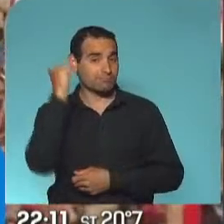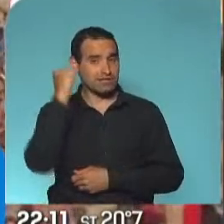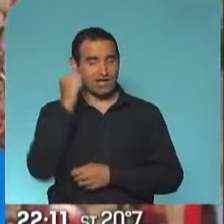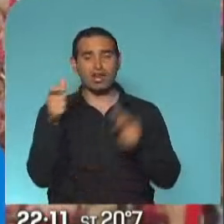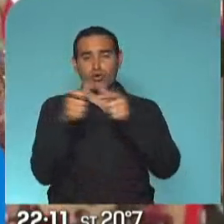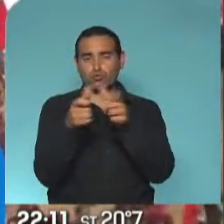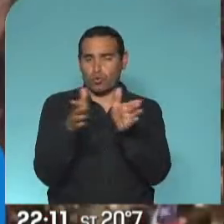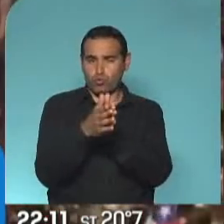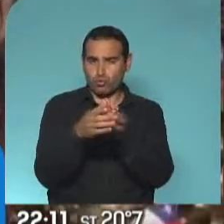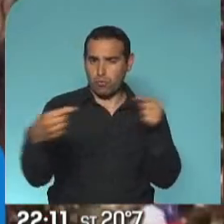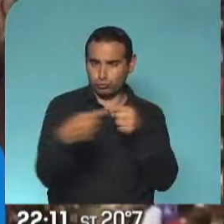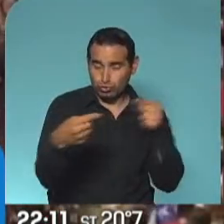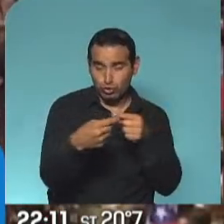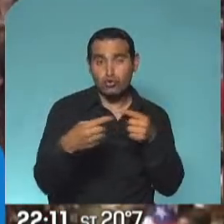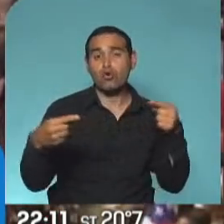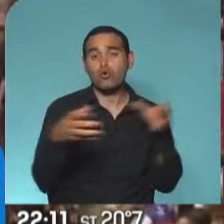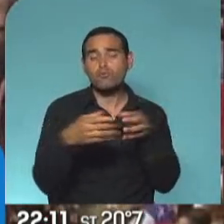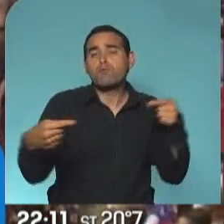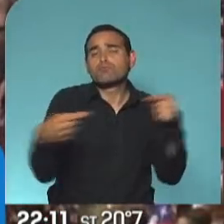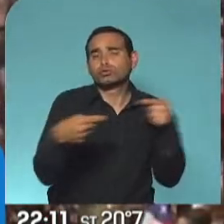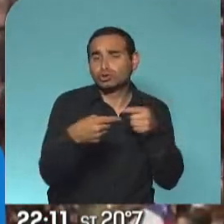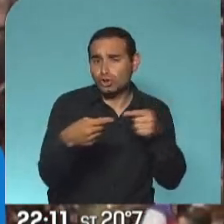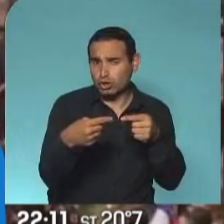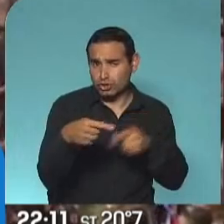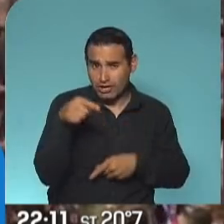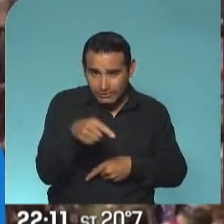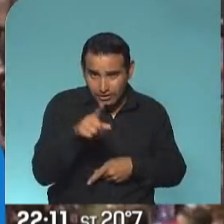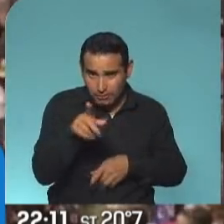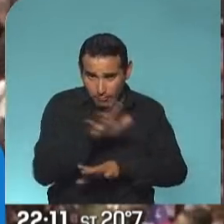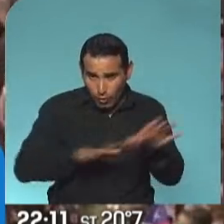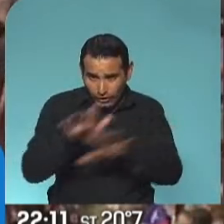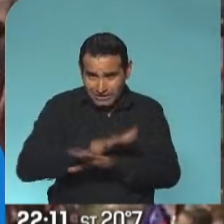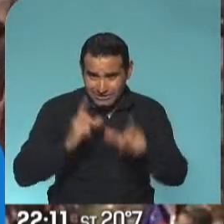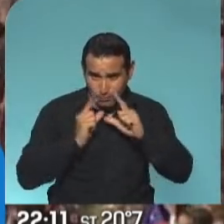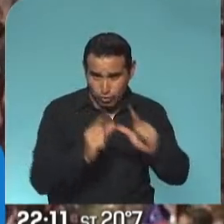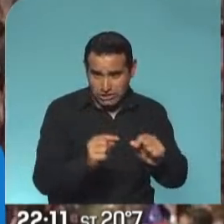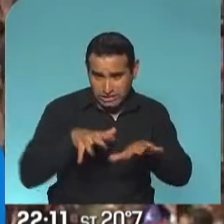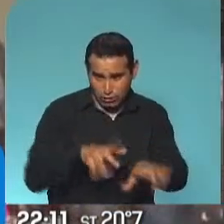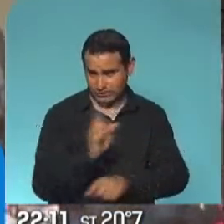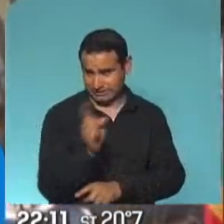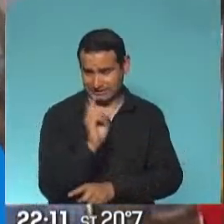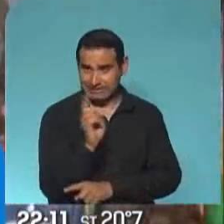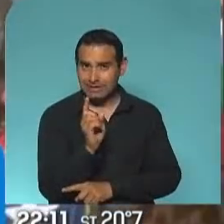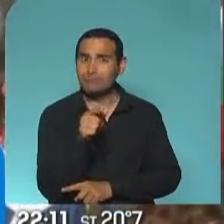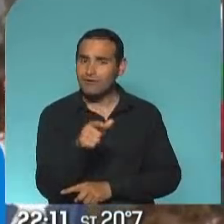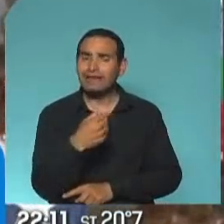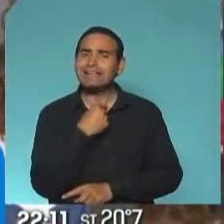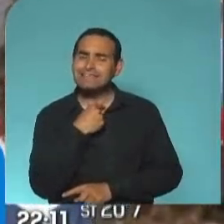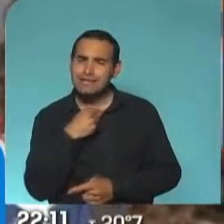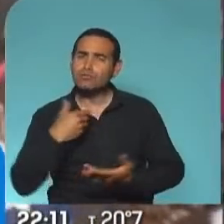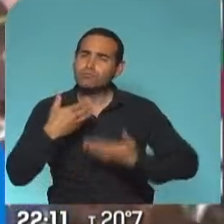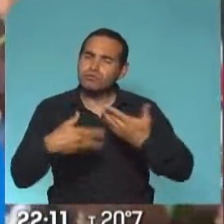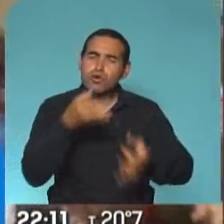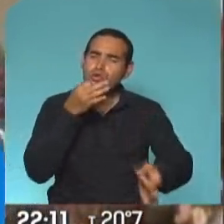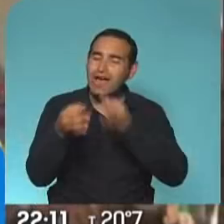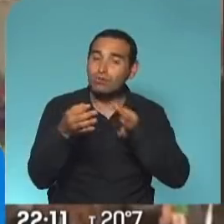con la oposición en realidad no es la que organiza estas marchas, quiere un proceso de diálogo,